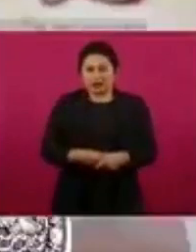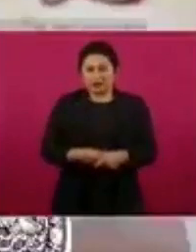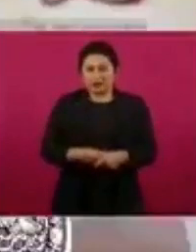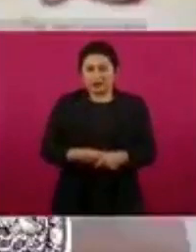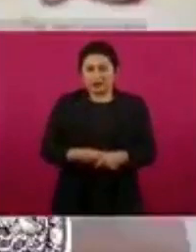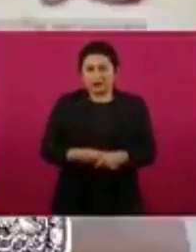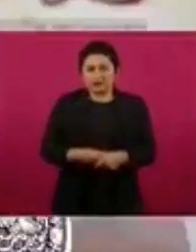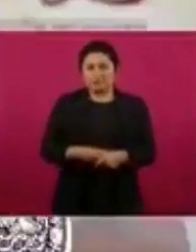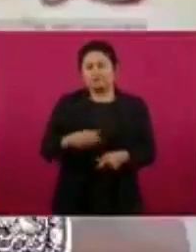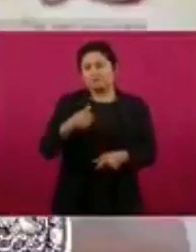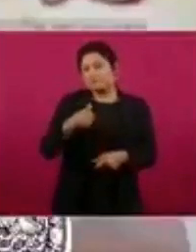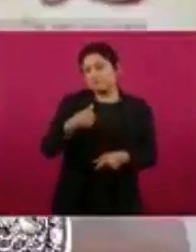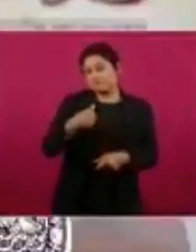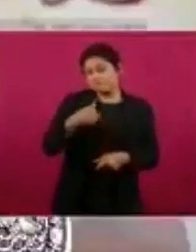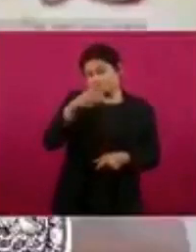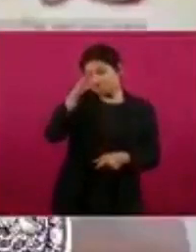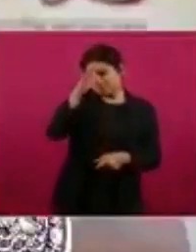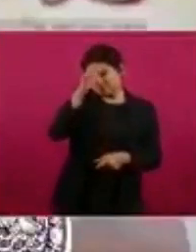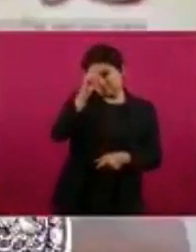No estoy de acuerdo,